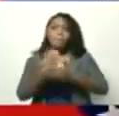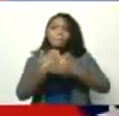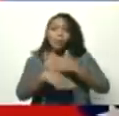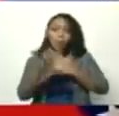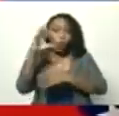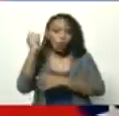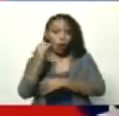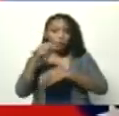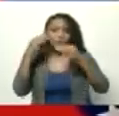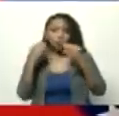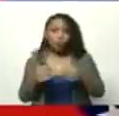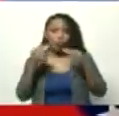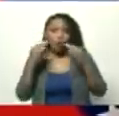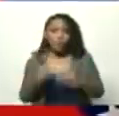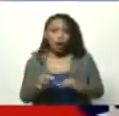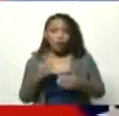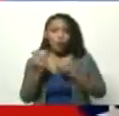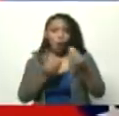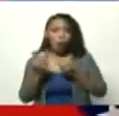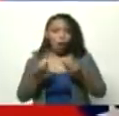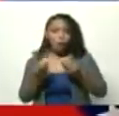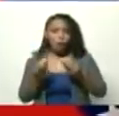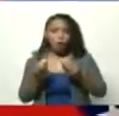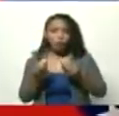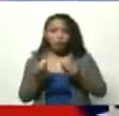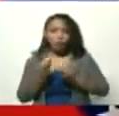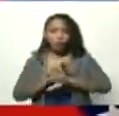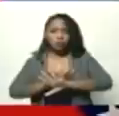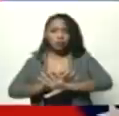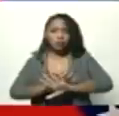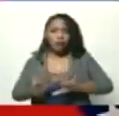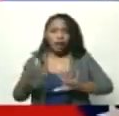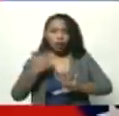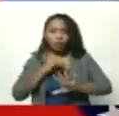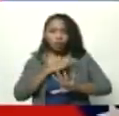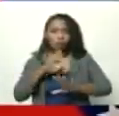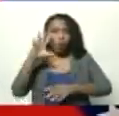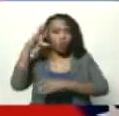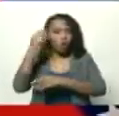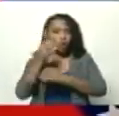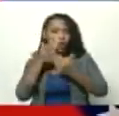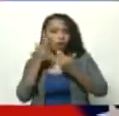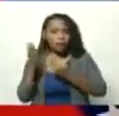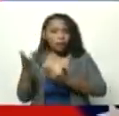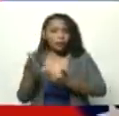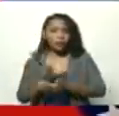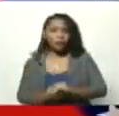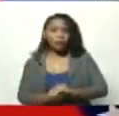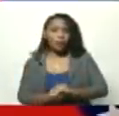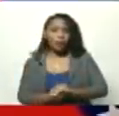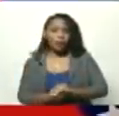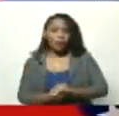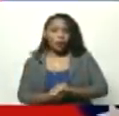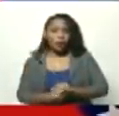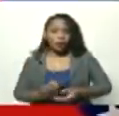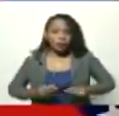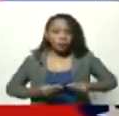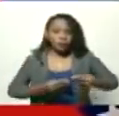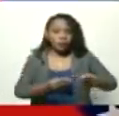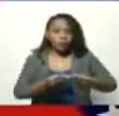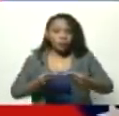lograr normalizar, como en efecto ya lo estamos logrando, la distribución